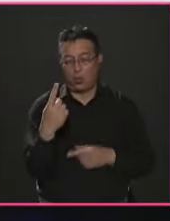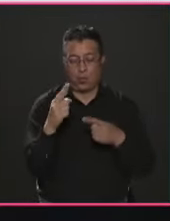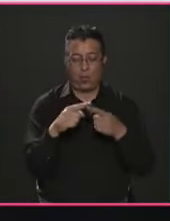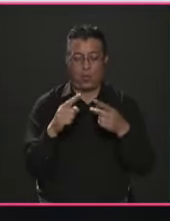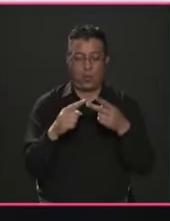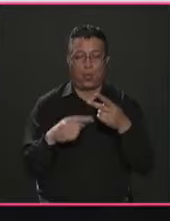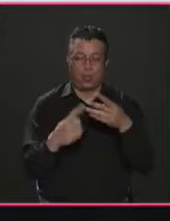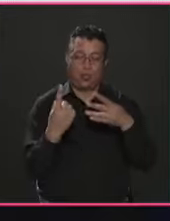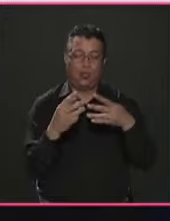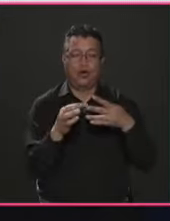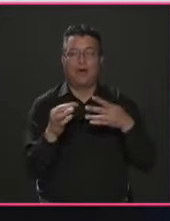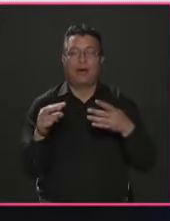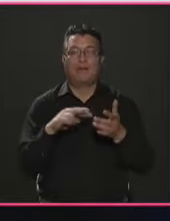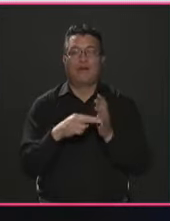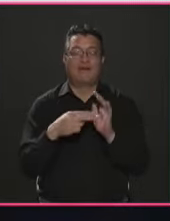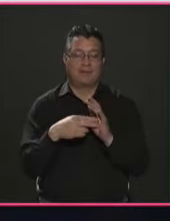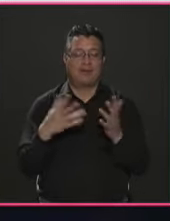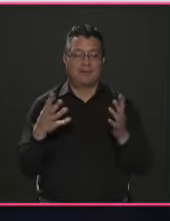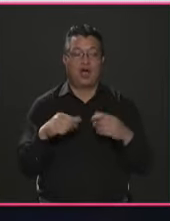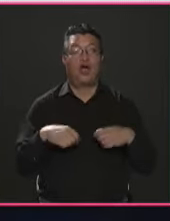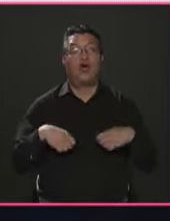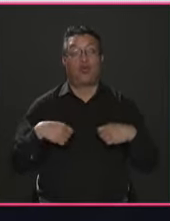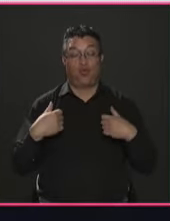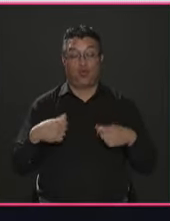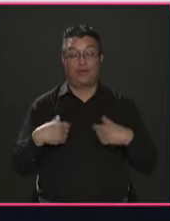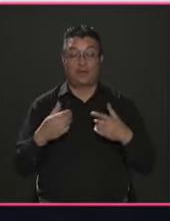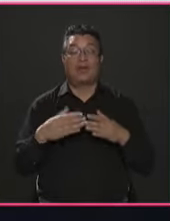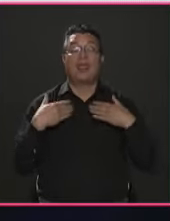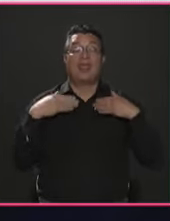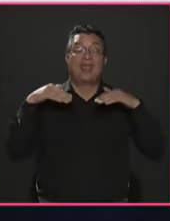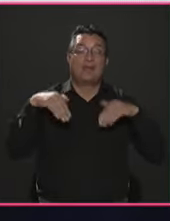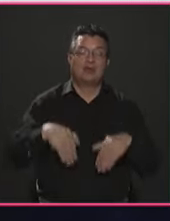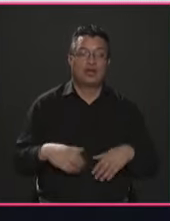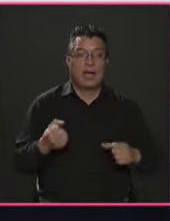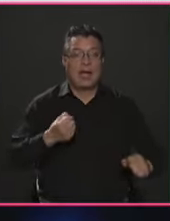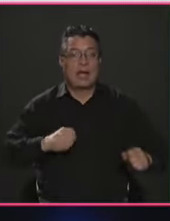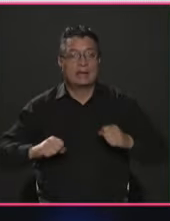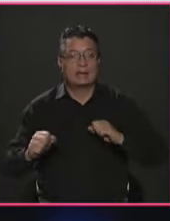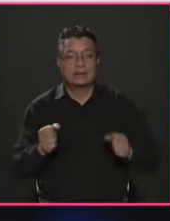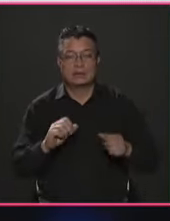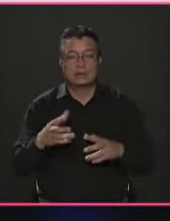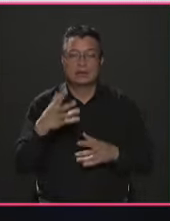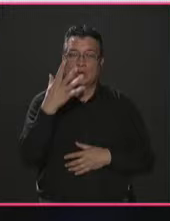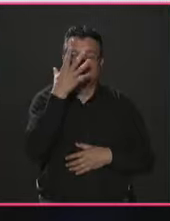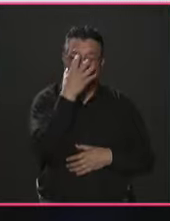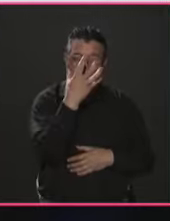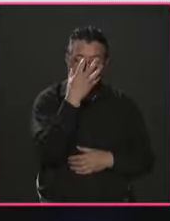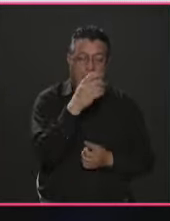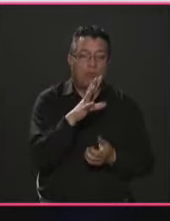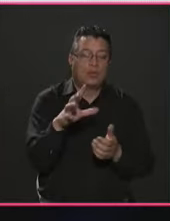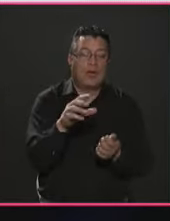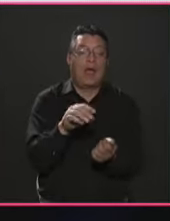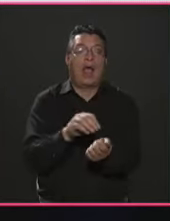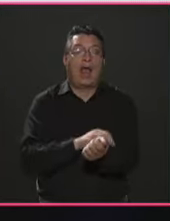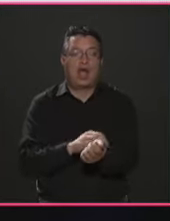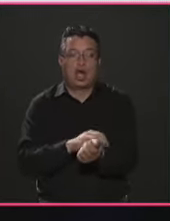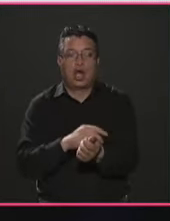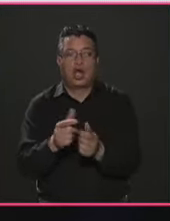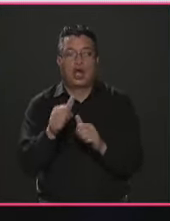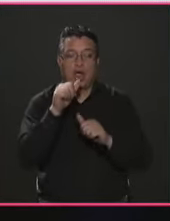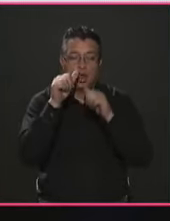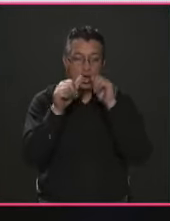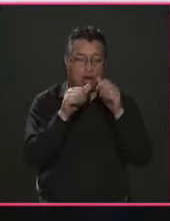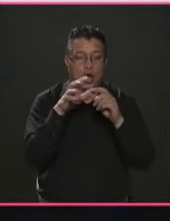problemas grandes que tiene nuestra juventud depresión ansiedad consumo problemático de alcohol y otras drogas y